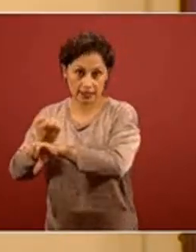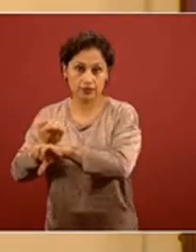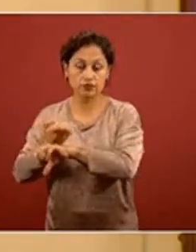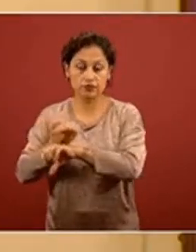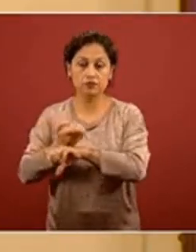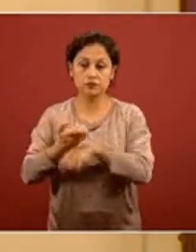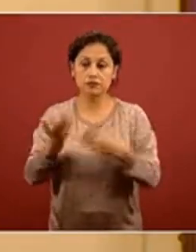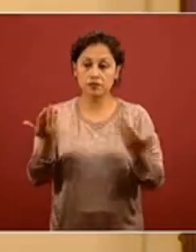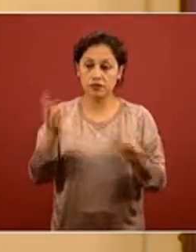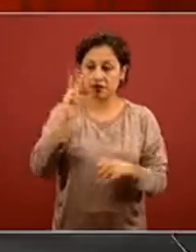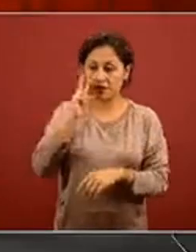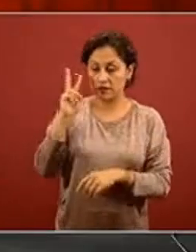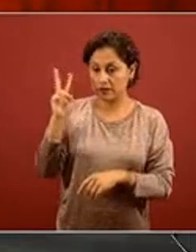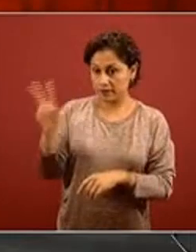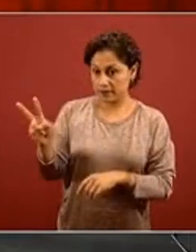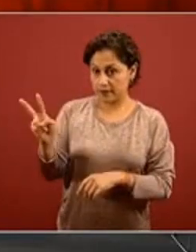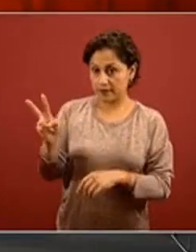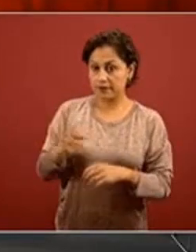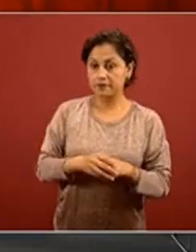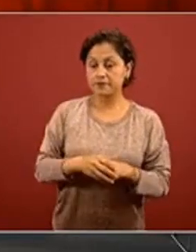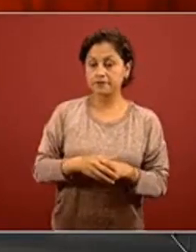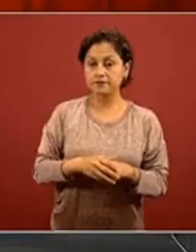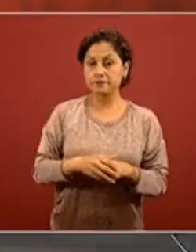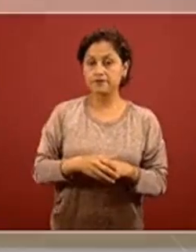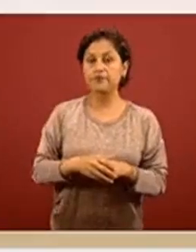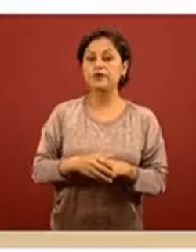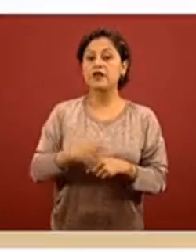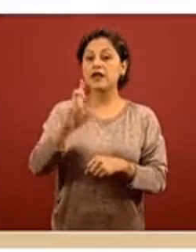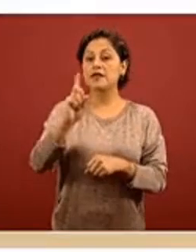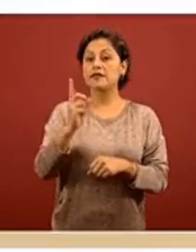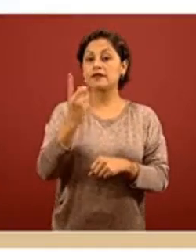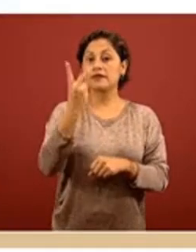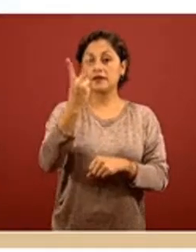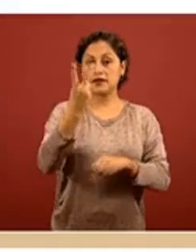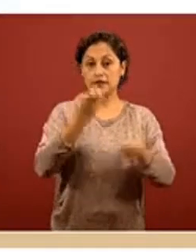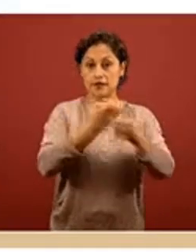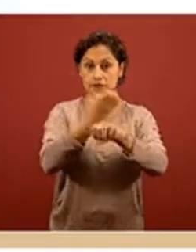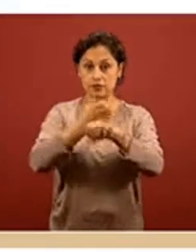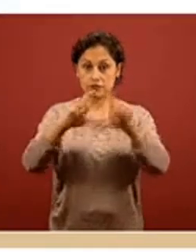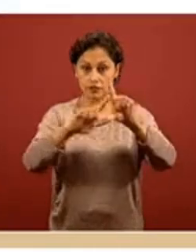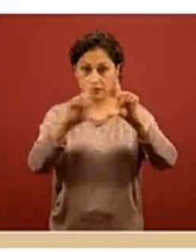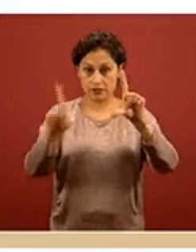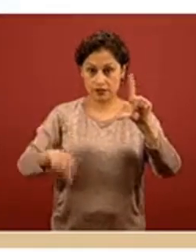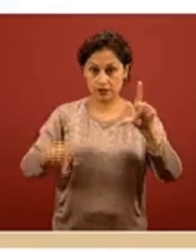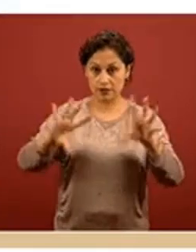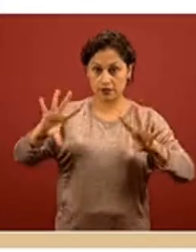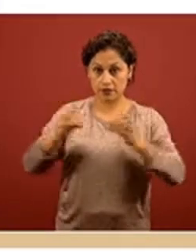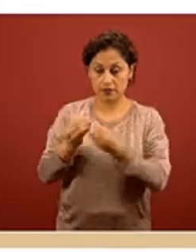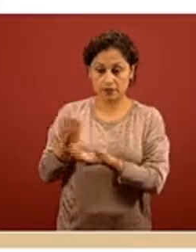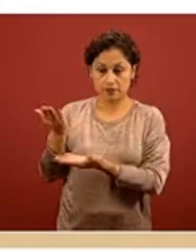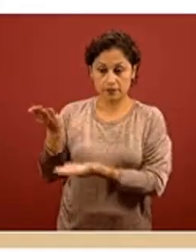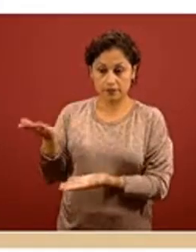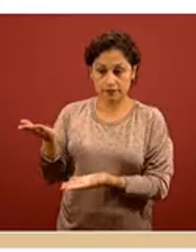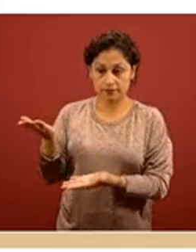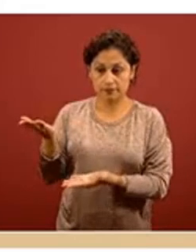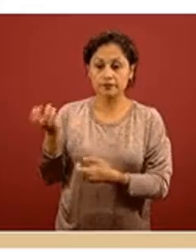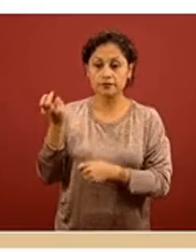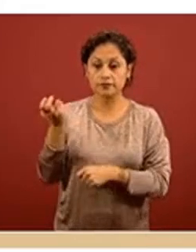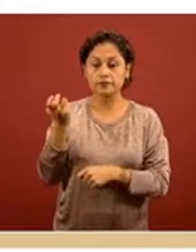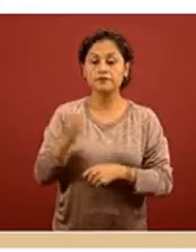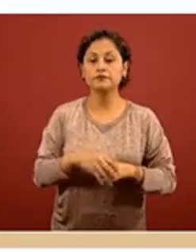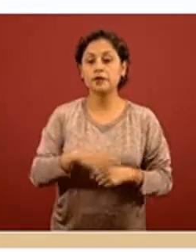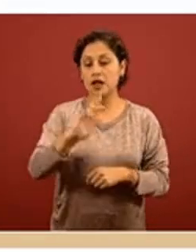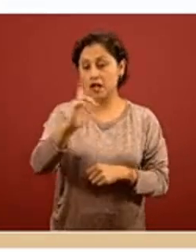tenemos la gráfica de los 32 entidades federativas, recordando siempre que justo